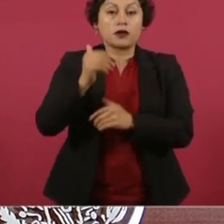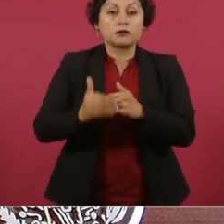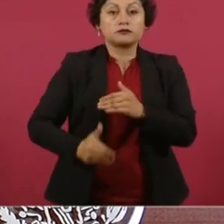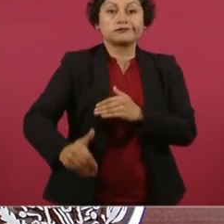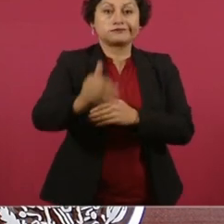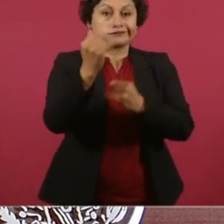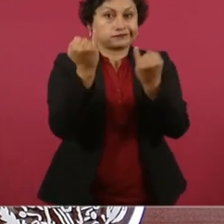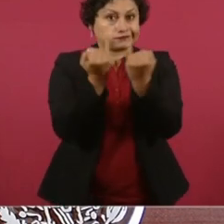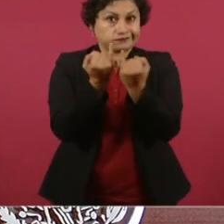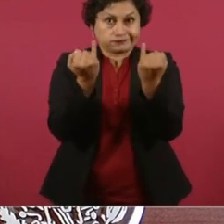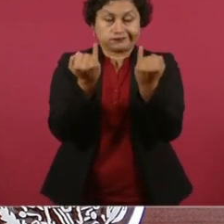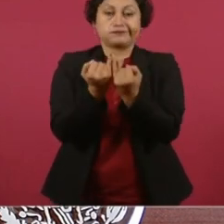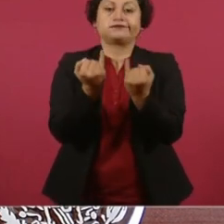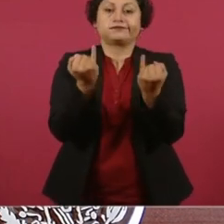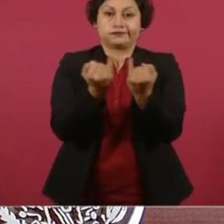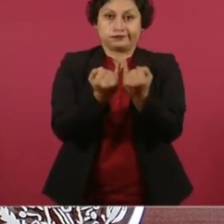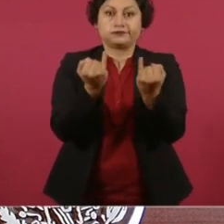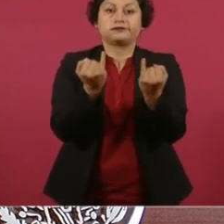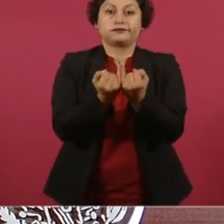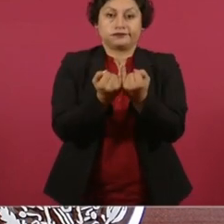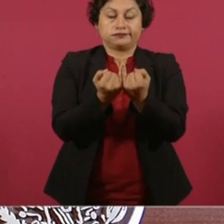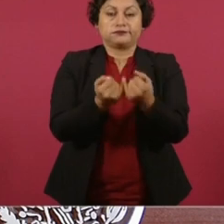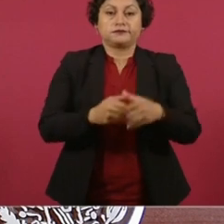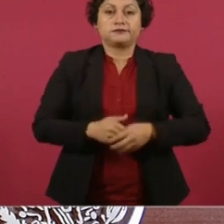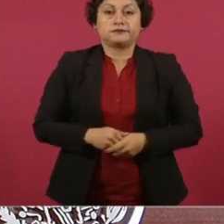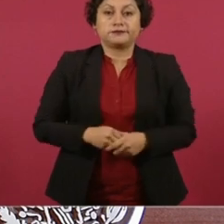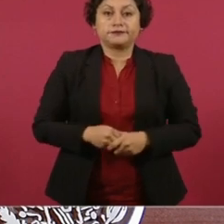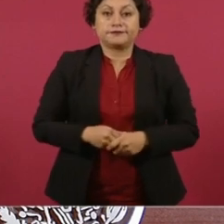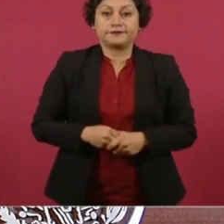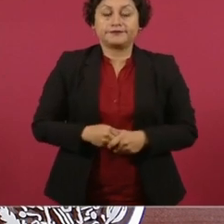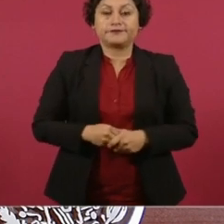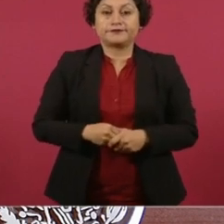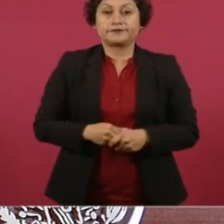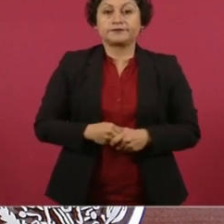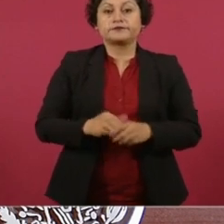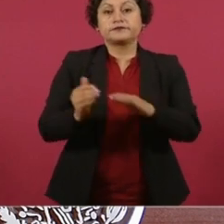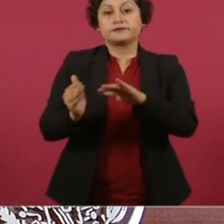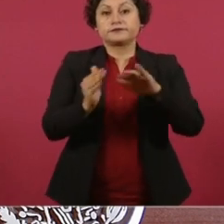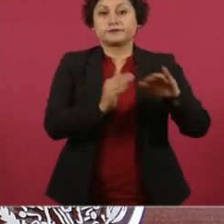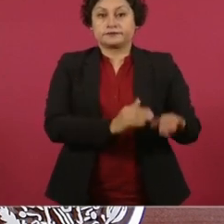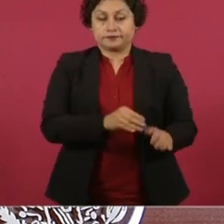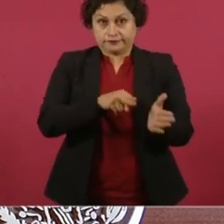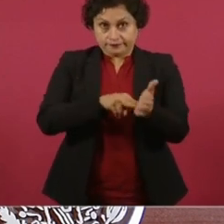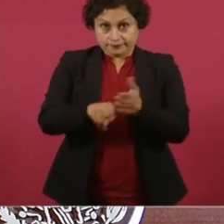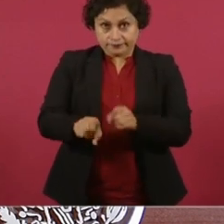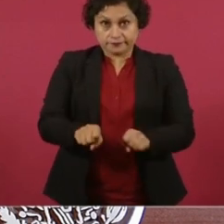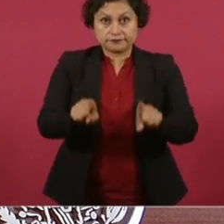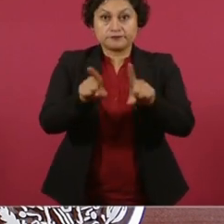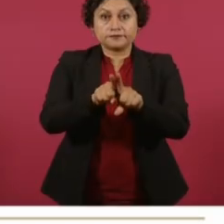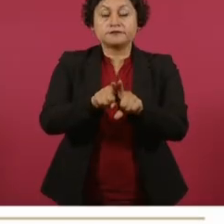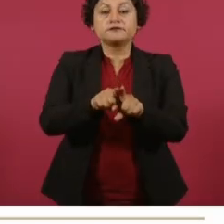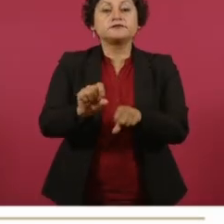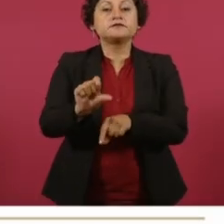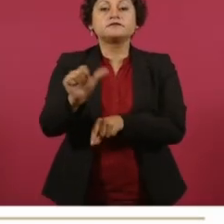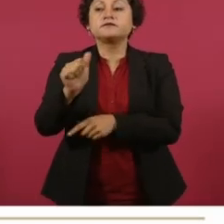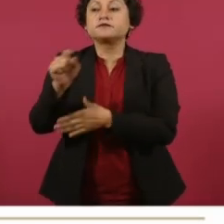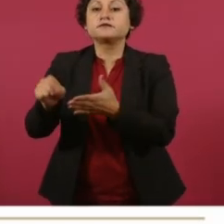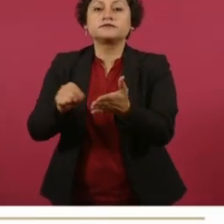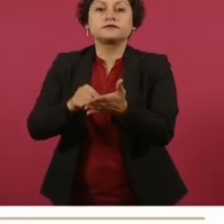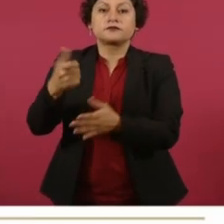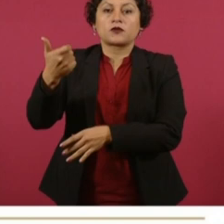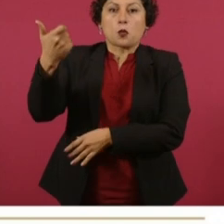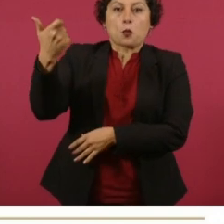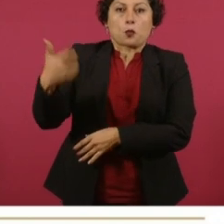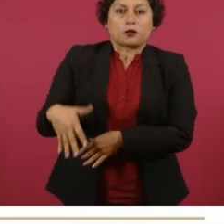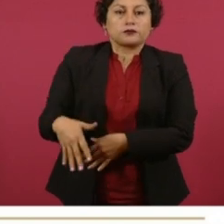comportamiento en las semanas y los meses subsecuentes. Seguimos con el diésel y en aquellos lugares en donde lo encontramos a